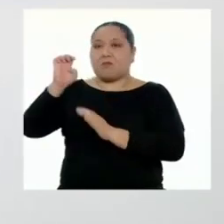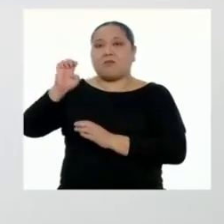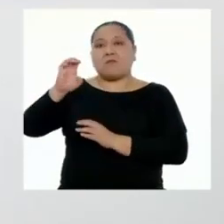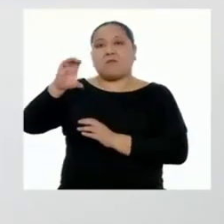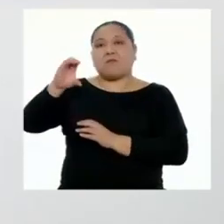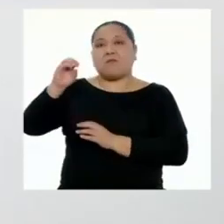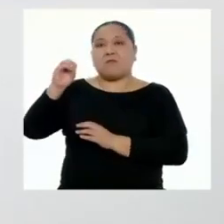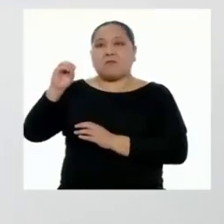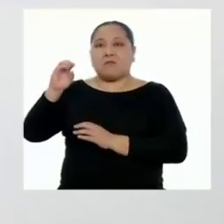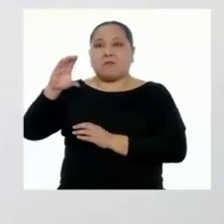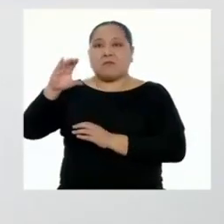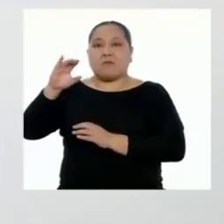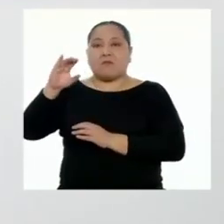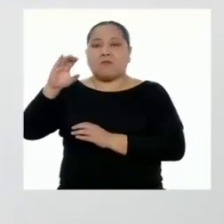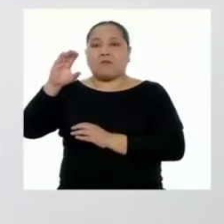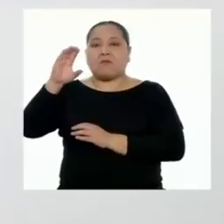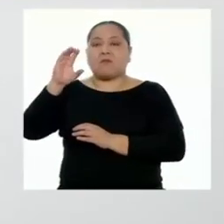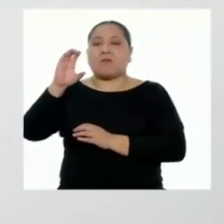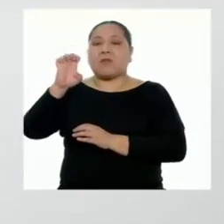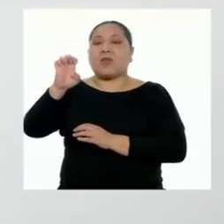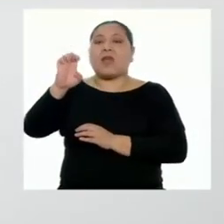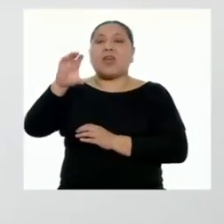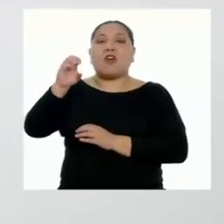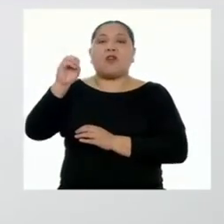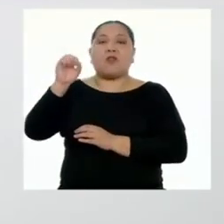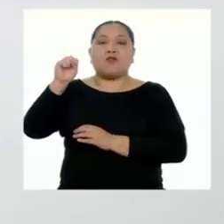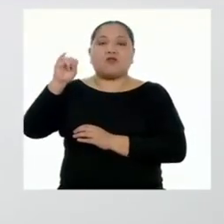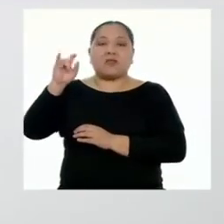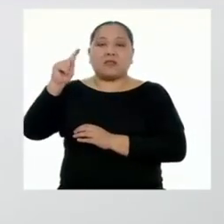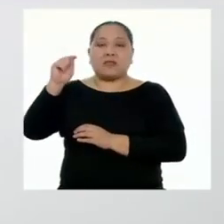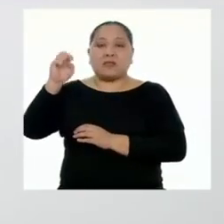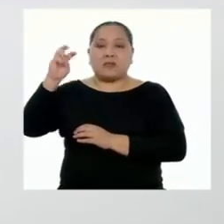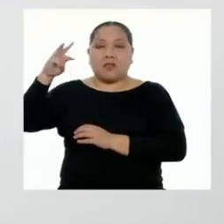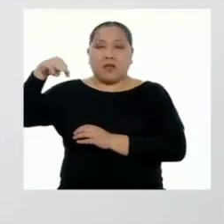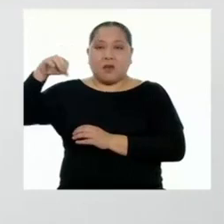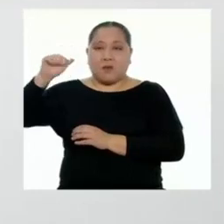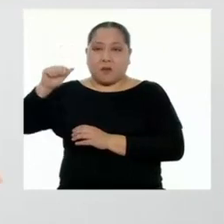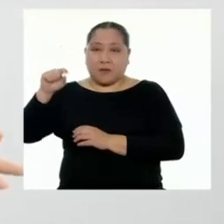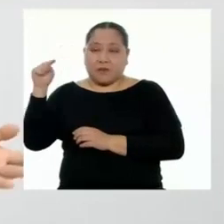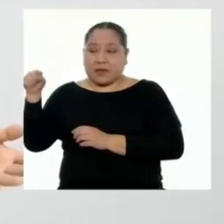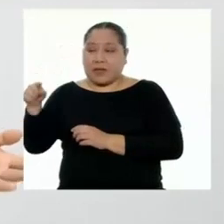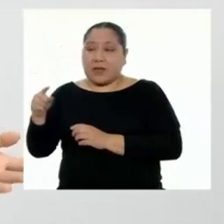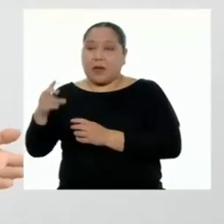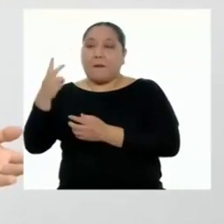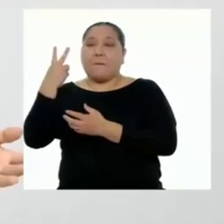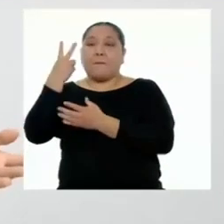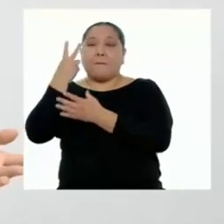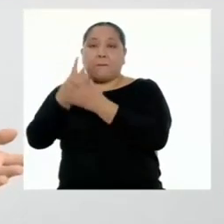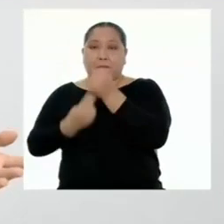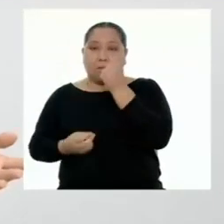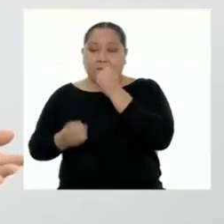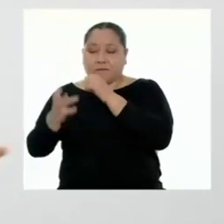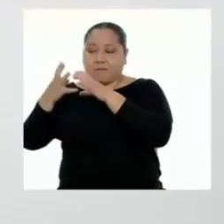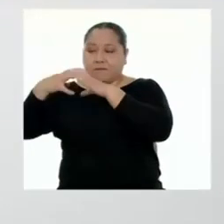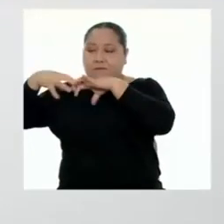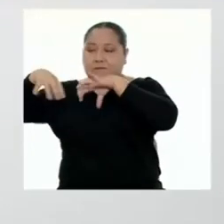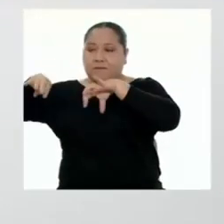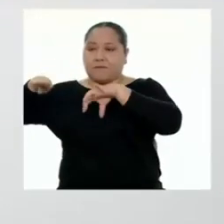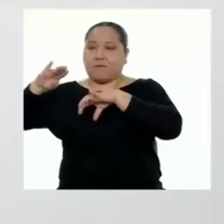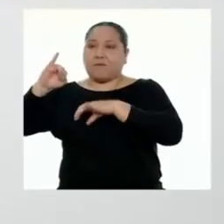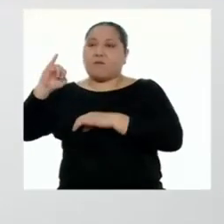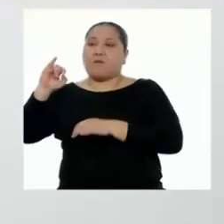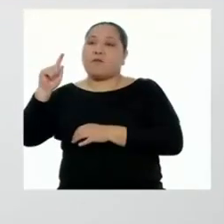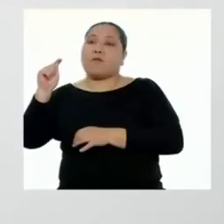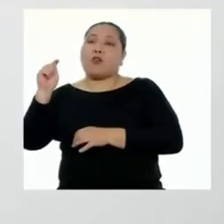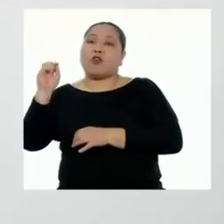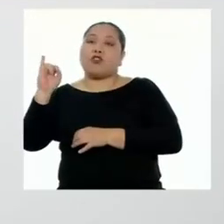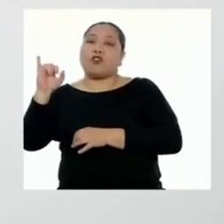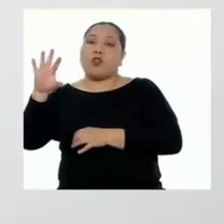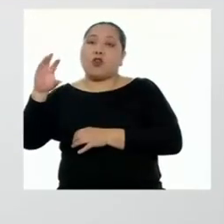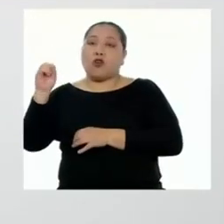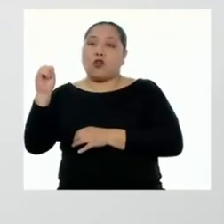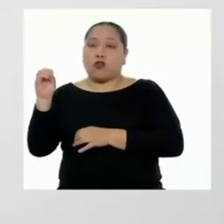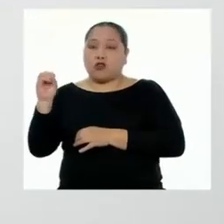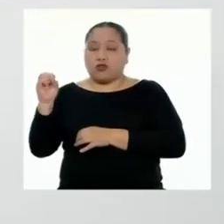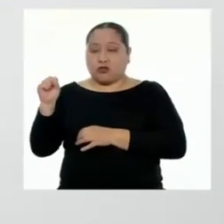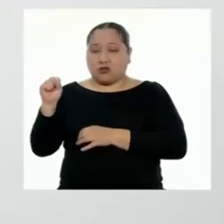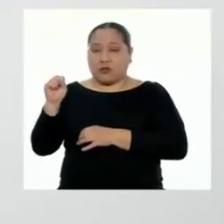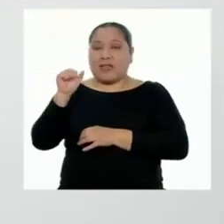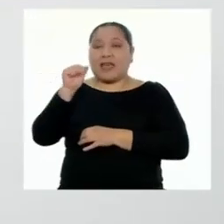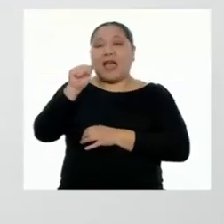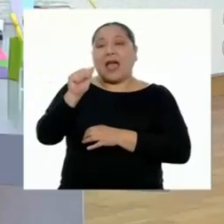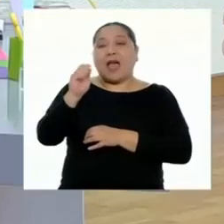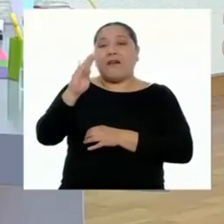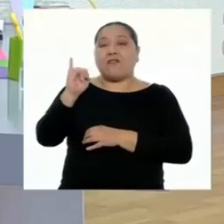componentes bióticos y abióticos del hábitat. De esa forma se originan intercambios de nutrientes y energía que hace posible